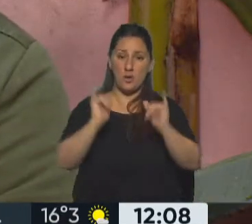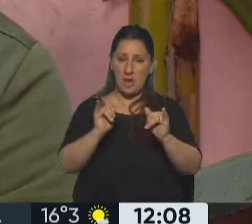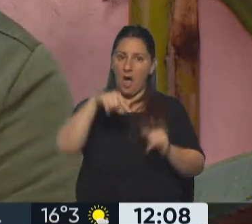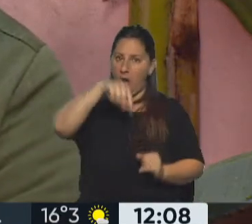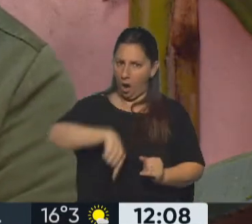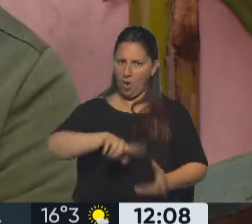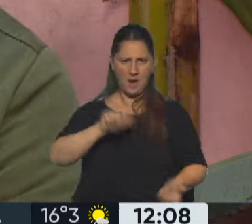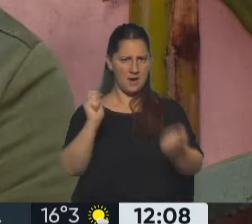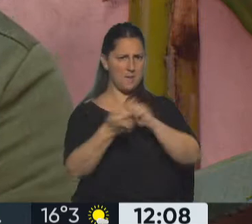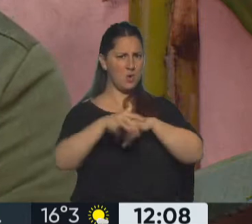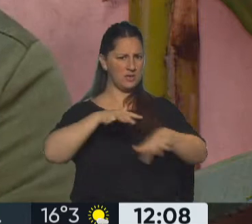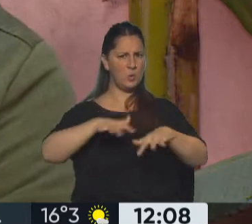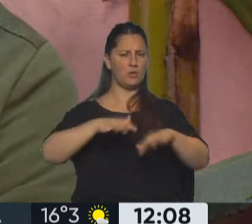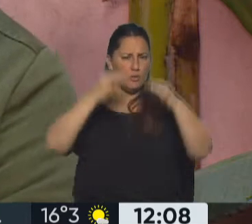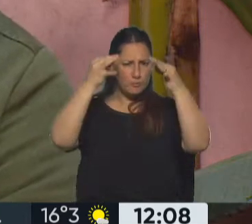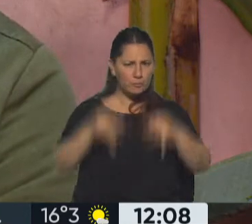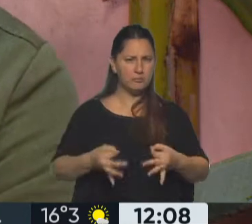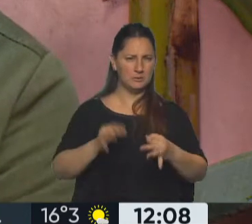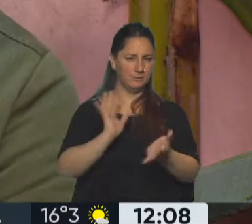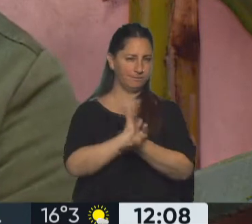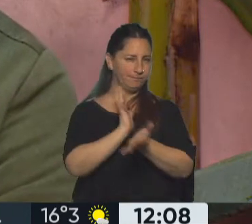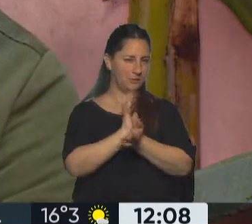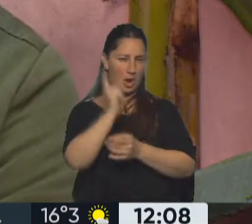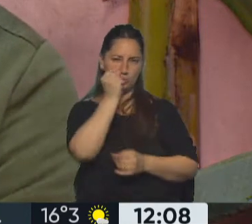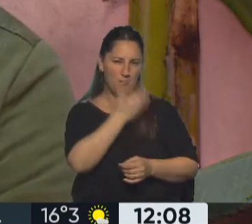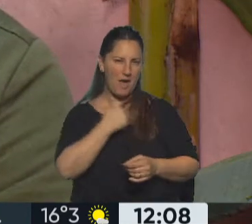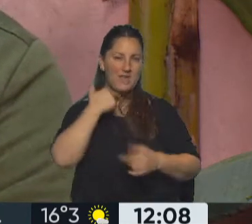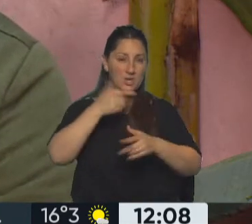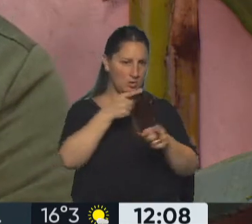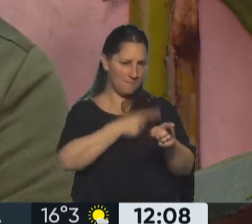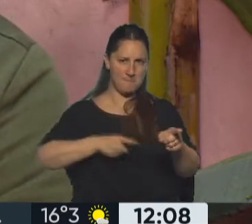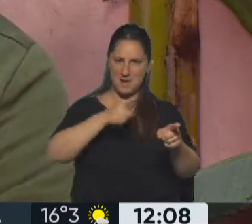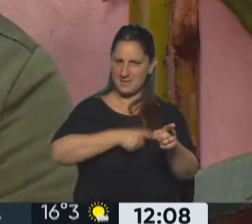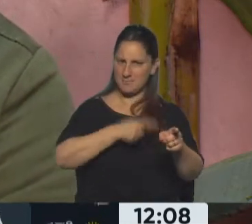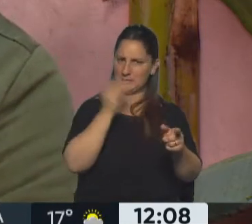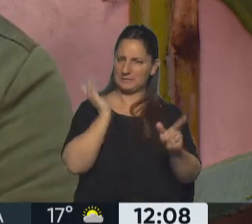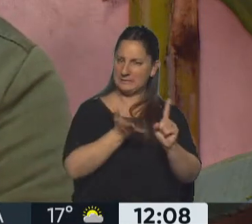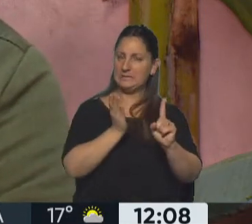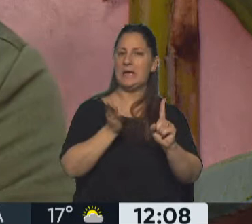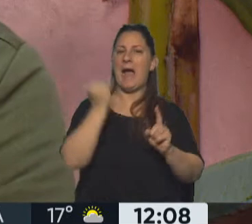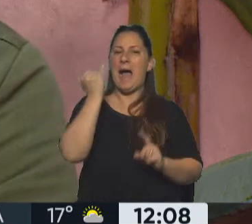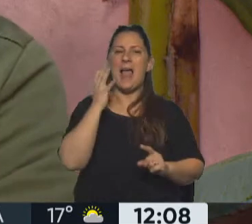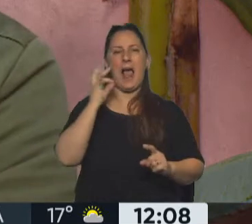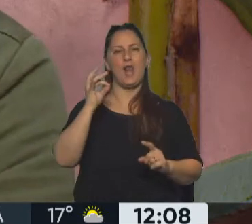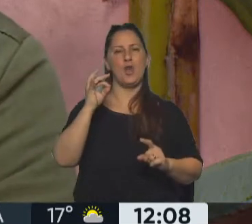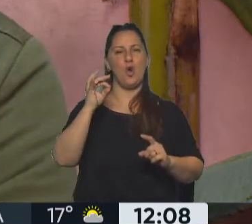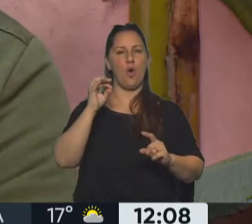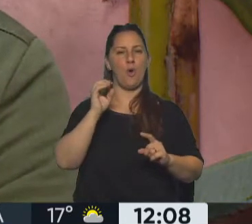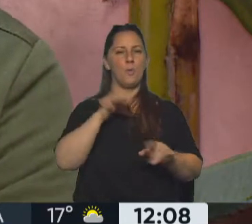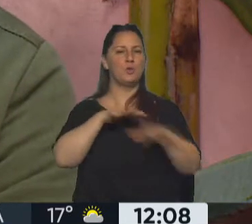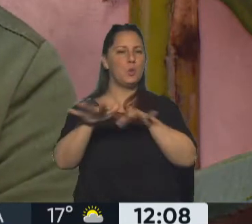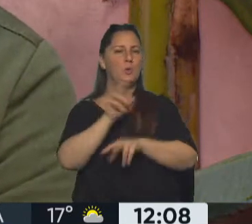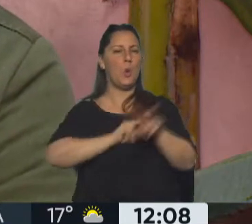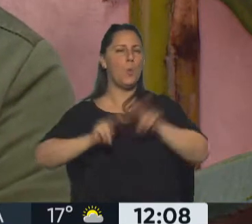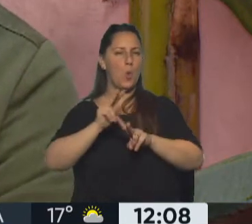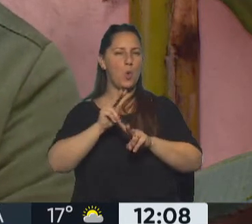convirtió en un acto ya concreto de persecución y hostigamiento que tiene un efecto. Ese es el problema. Tiene un efecto muy concreto,